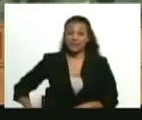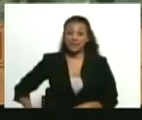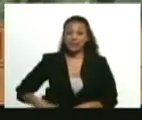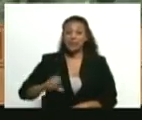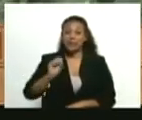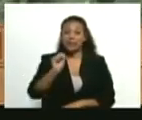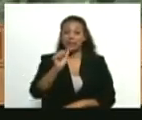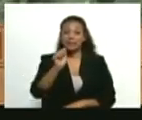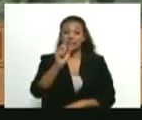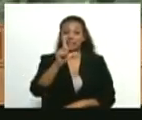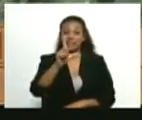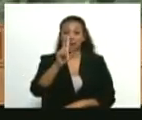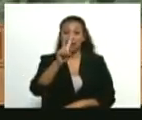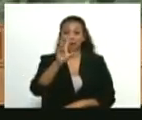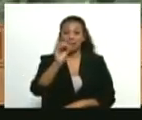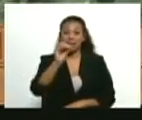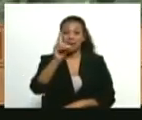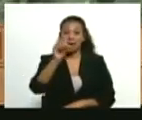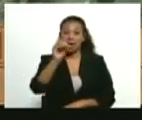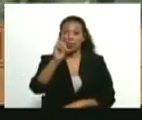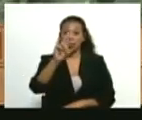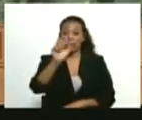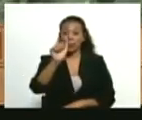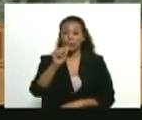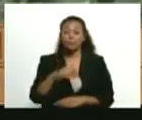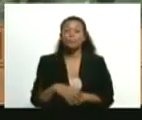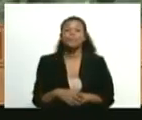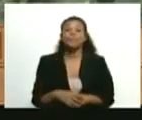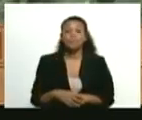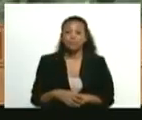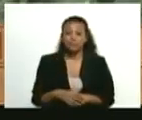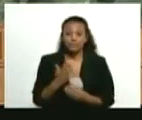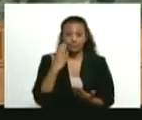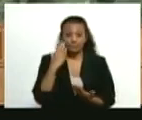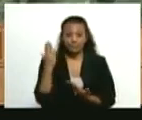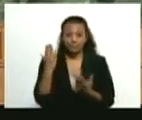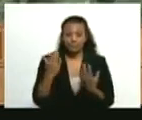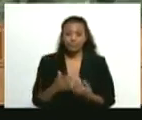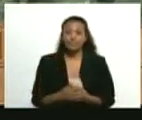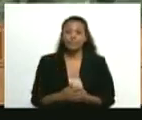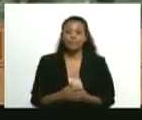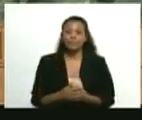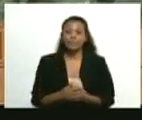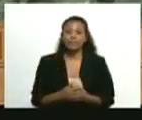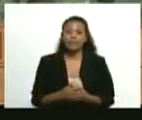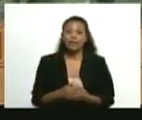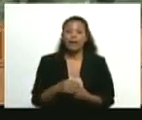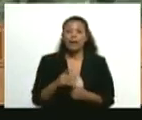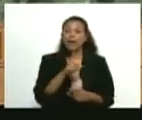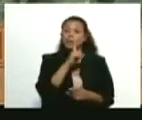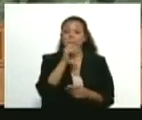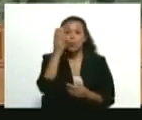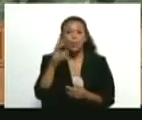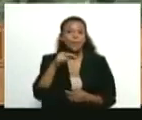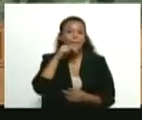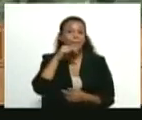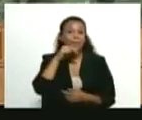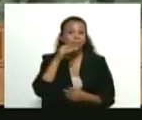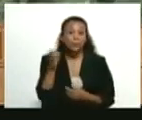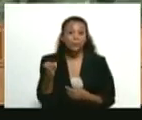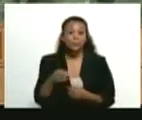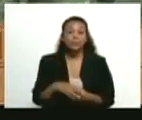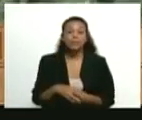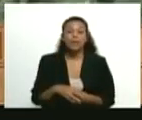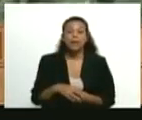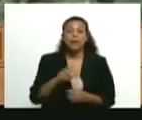presidente mártir Salvador Allende, Pablo Sepúlveda, médico, doctor,